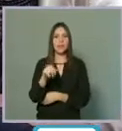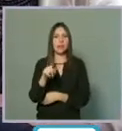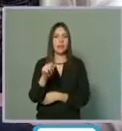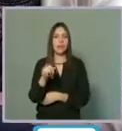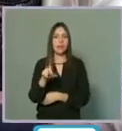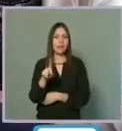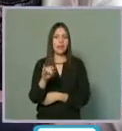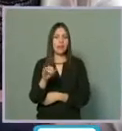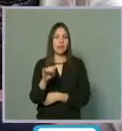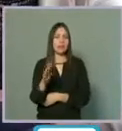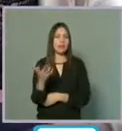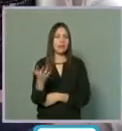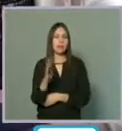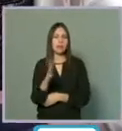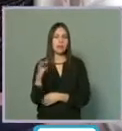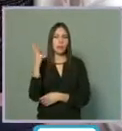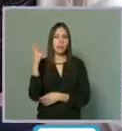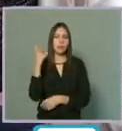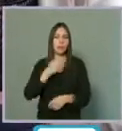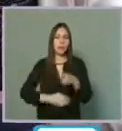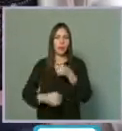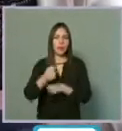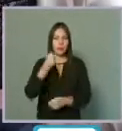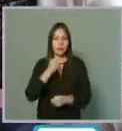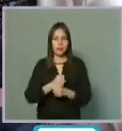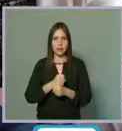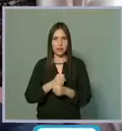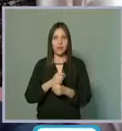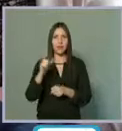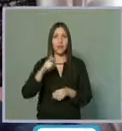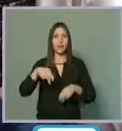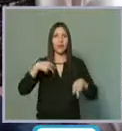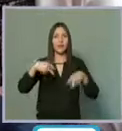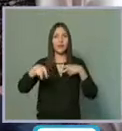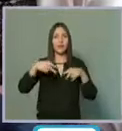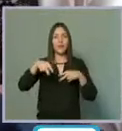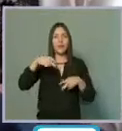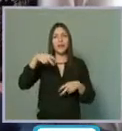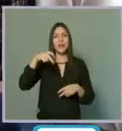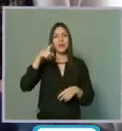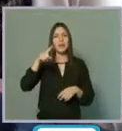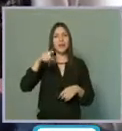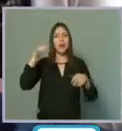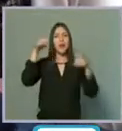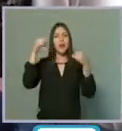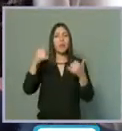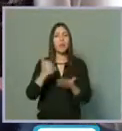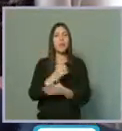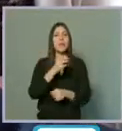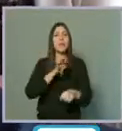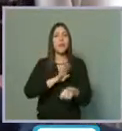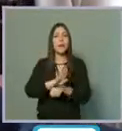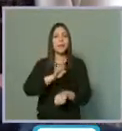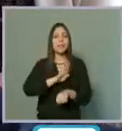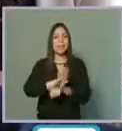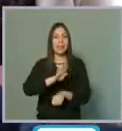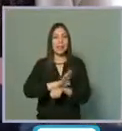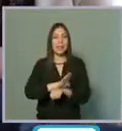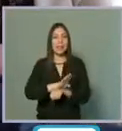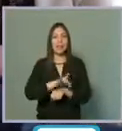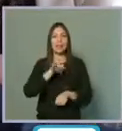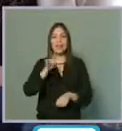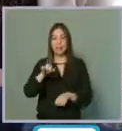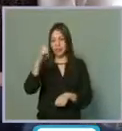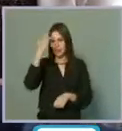hace 4 años, de hecho. De hecho, en la Copa del Mundo de Brasil, ahí fue donde